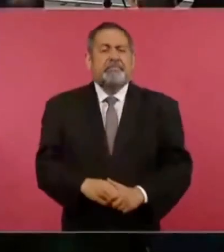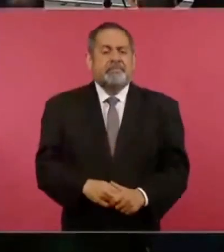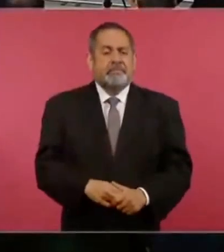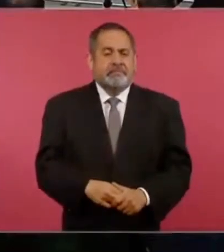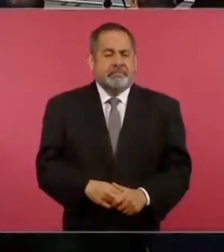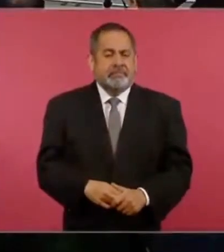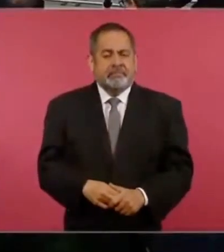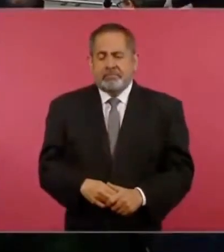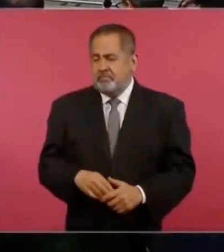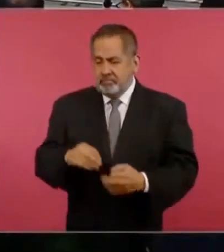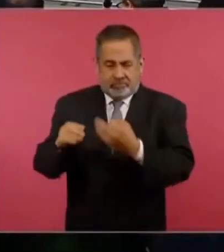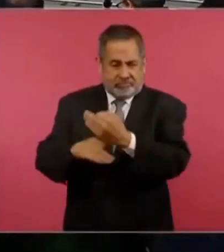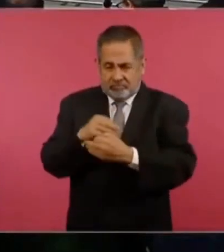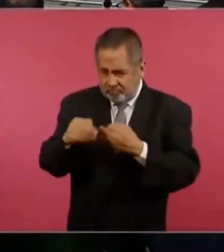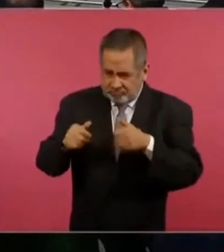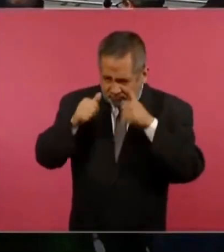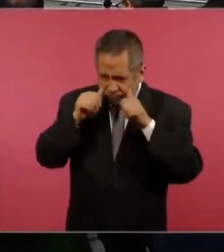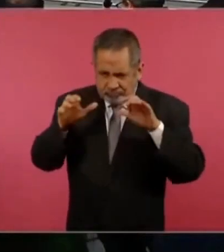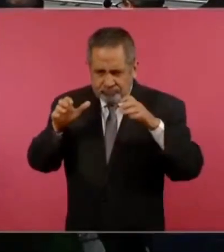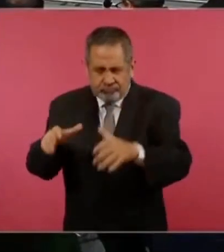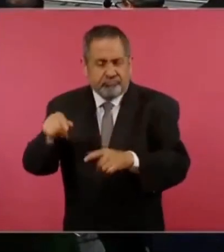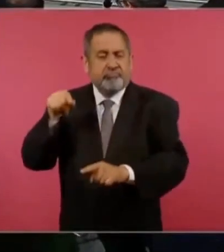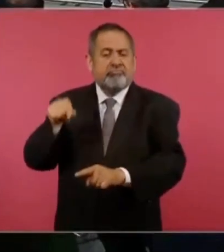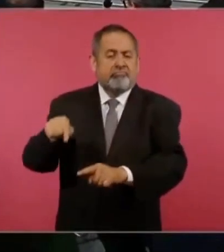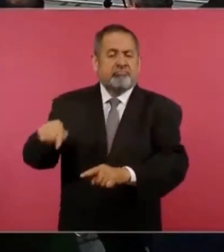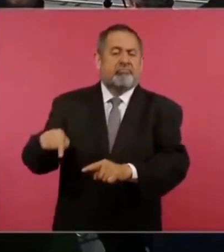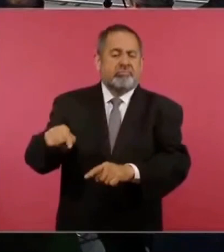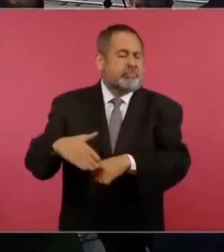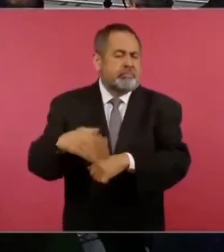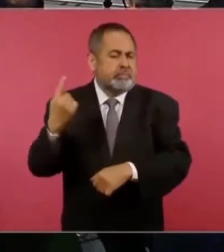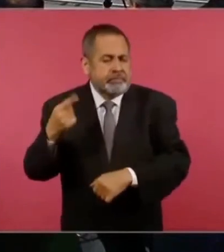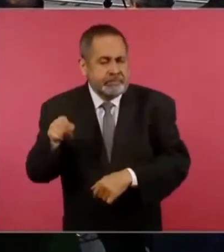Y todo eso lo hacemos porque